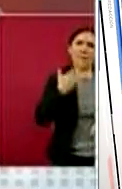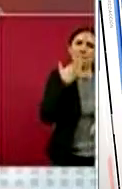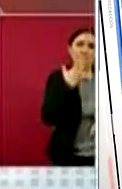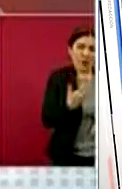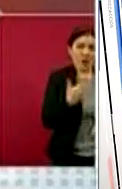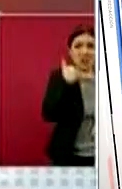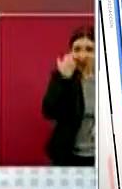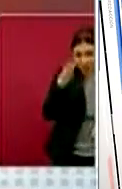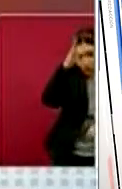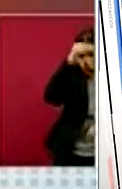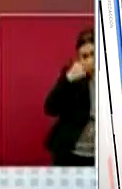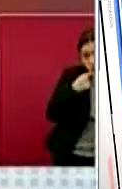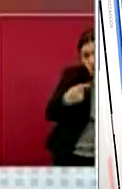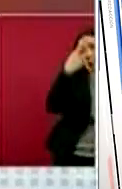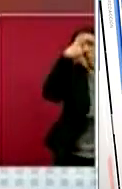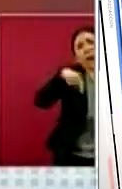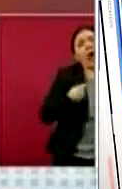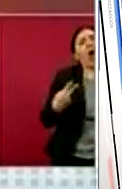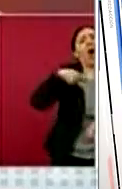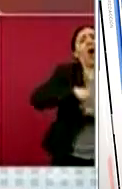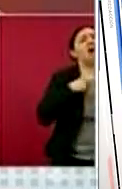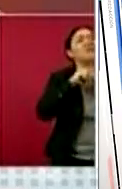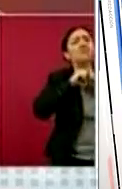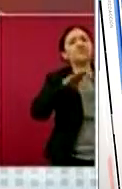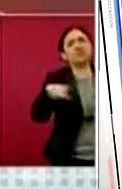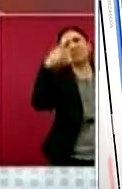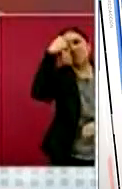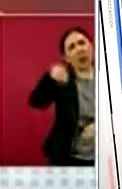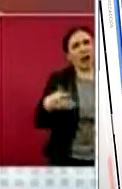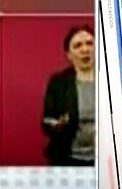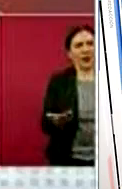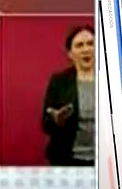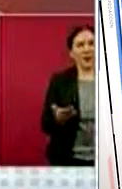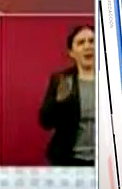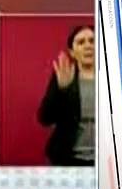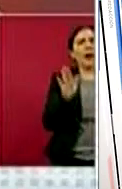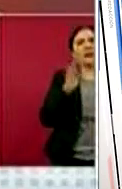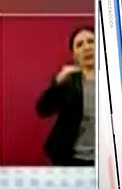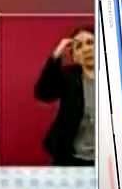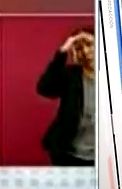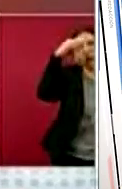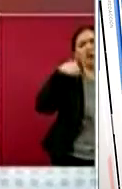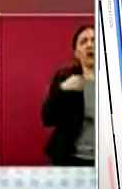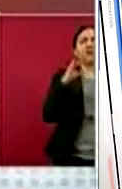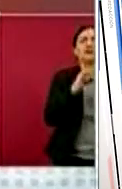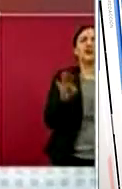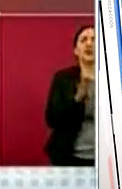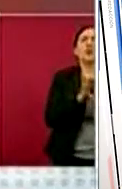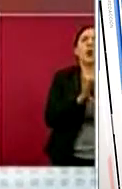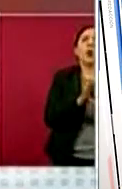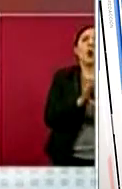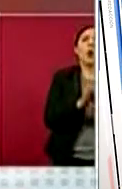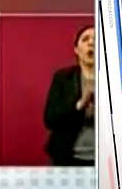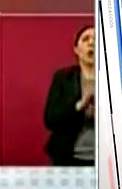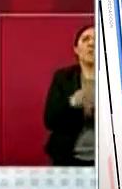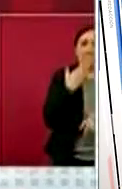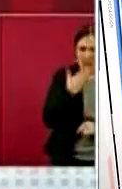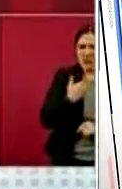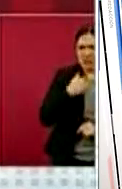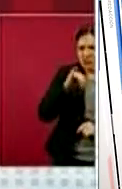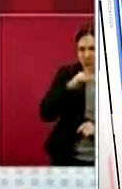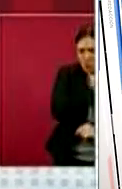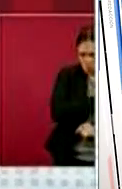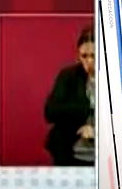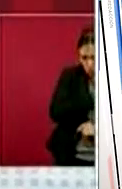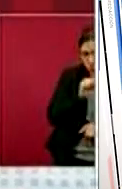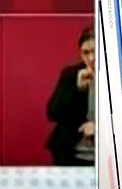la utilización de las embajadas para propósitos políticos internos. Y esto lo